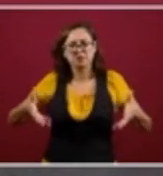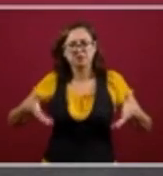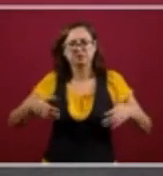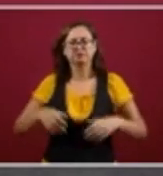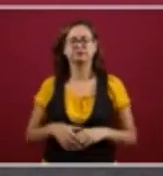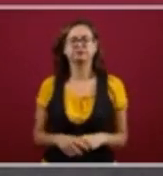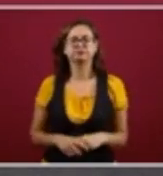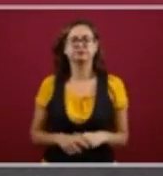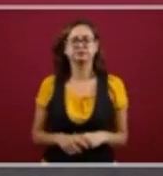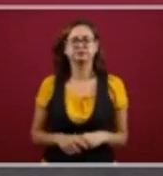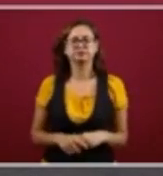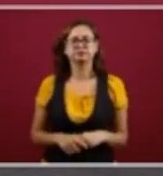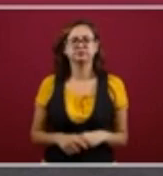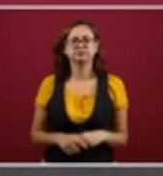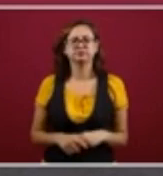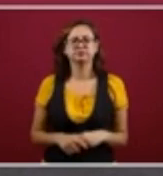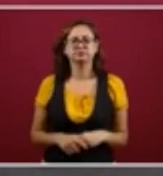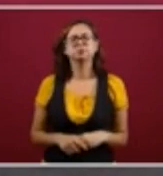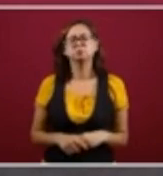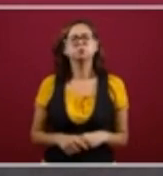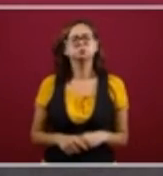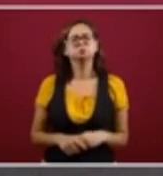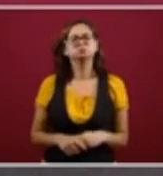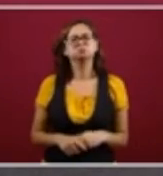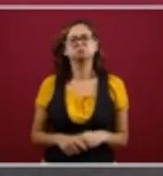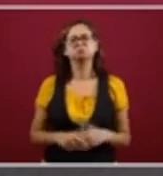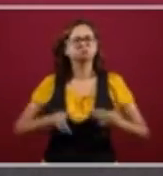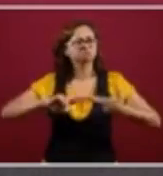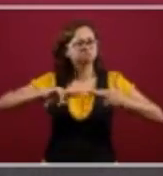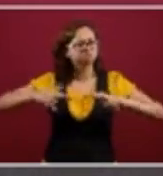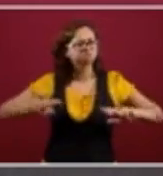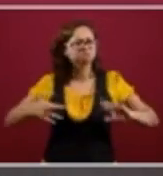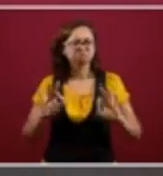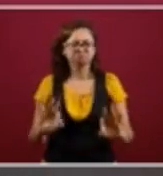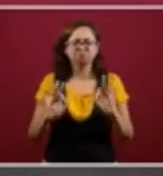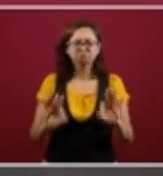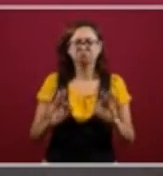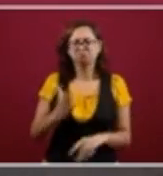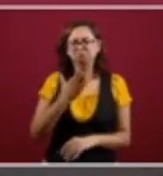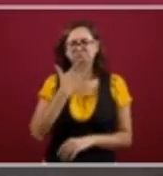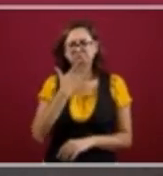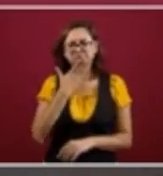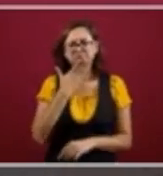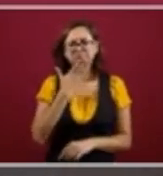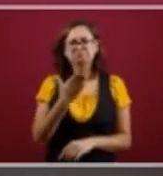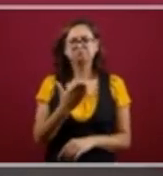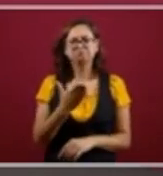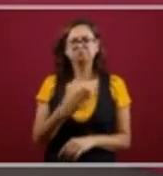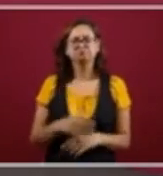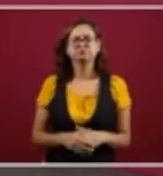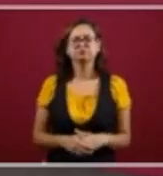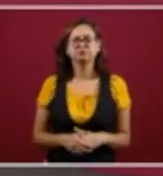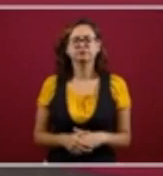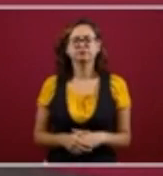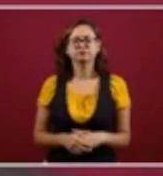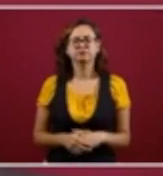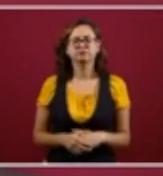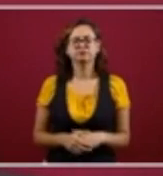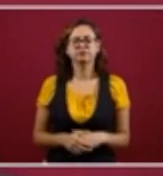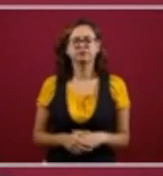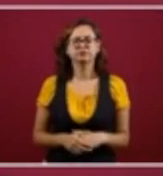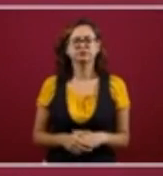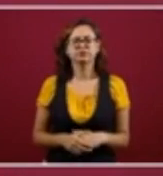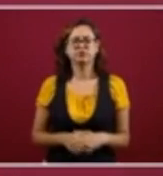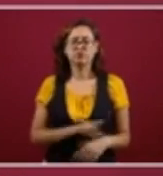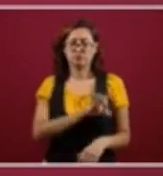Entonces, son muy buenas las relaciones. Cada vez que se colocan bonos